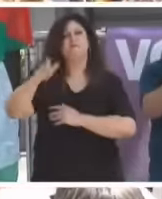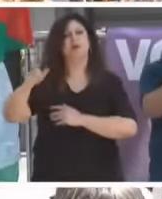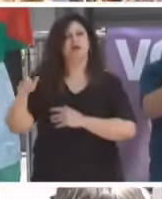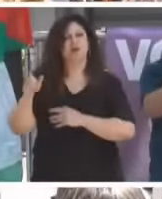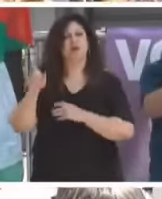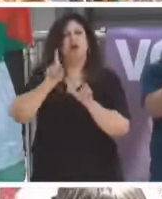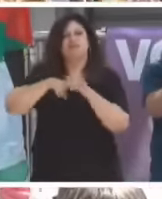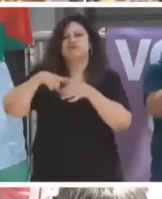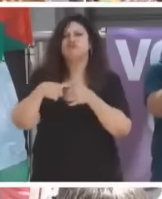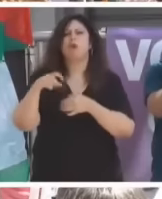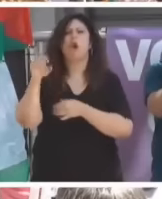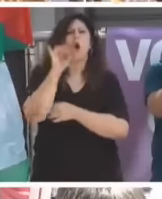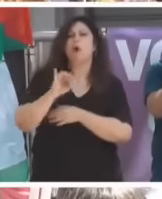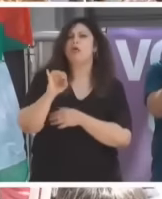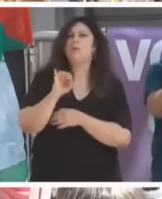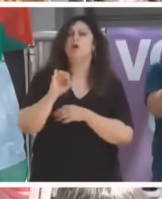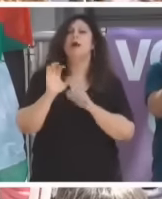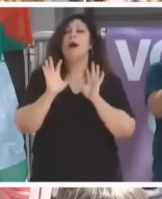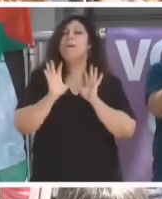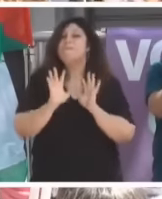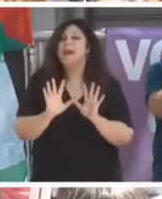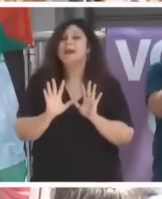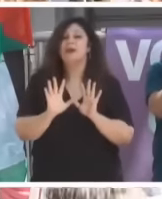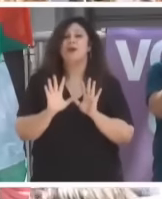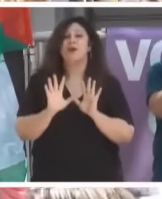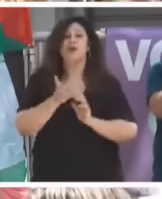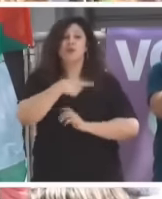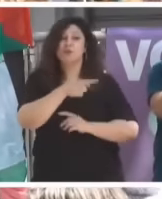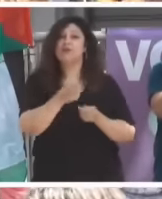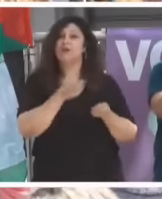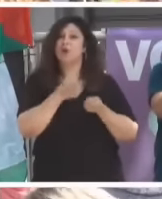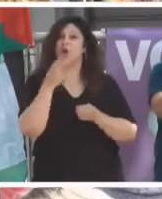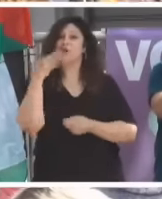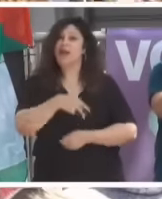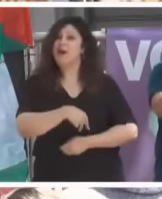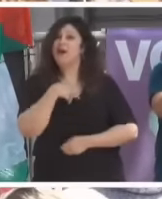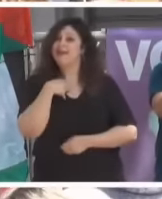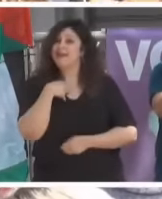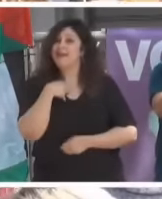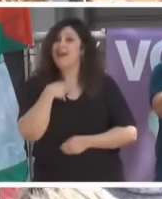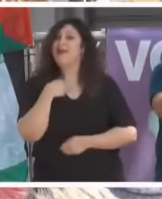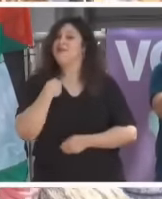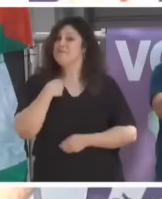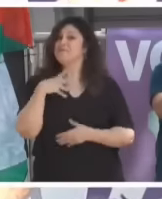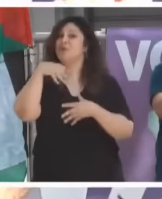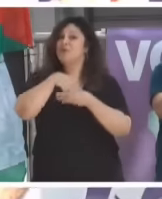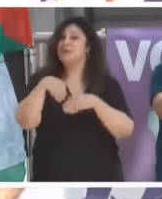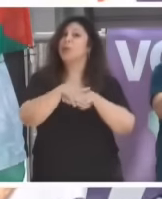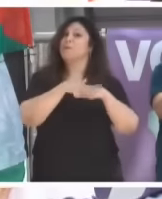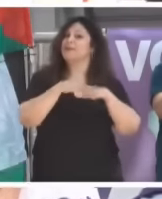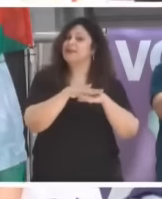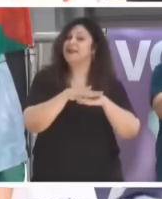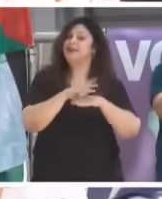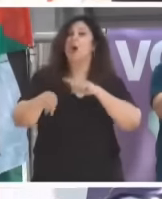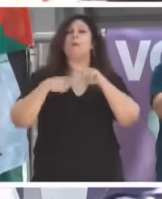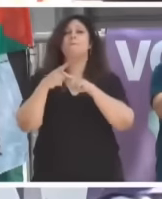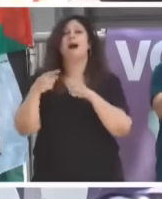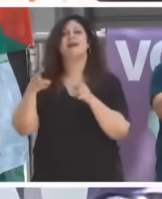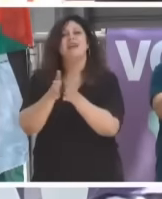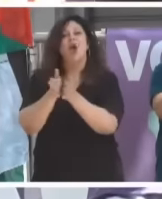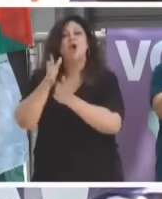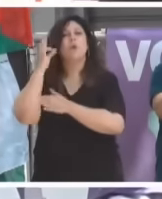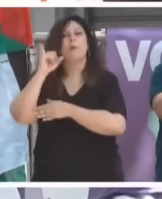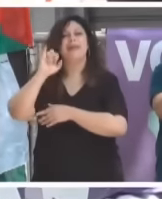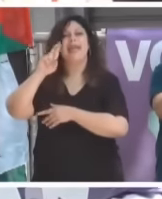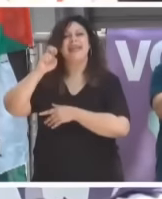las militantes de Podemos, pero lo que nuestra coordinadora general ha hecho en el Ministerio, junto a nuestra compañera